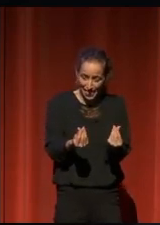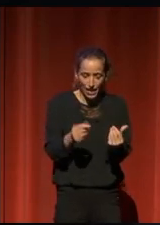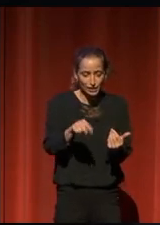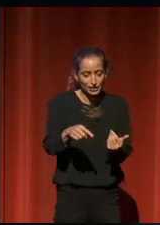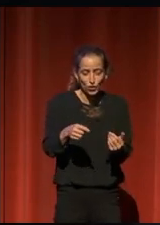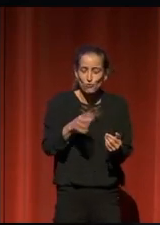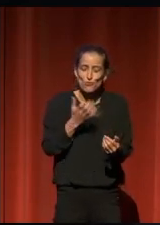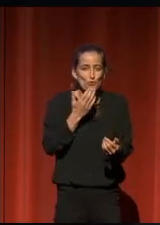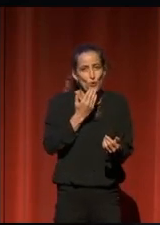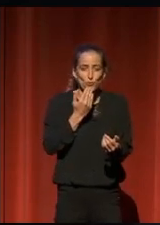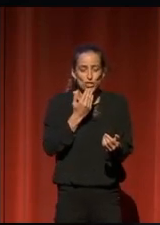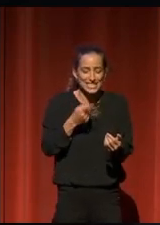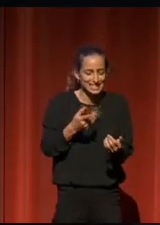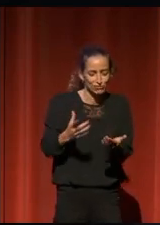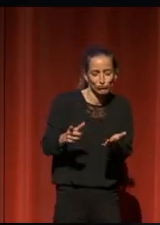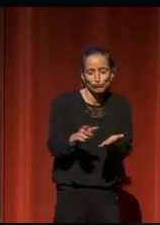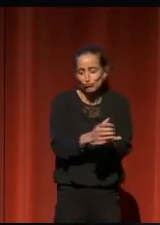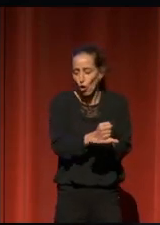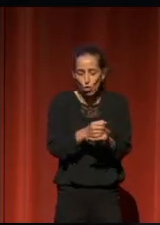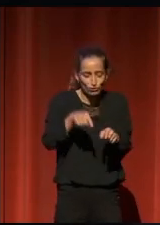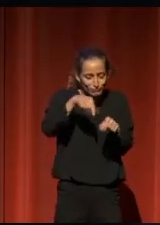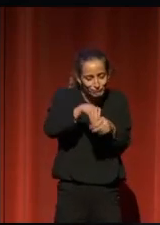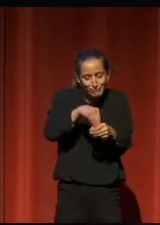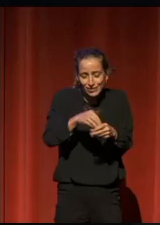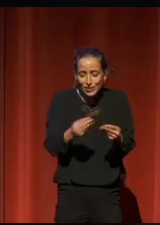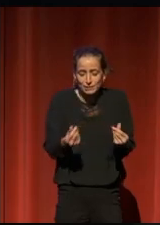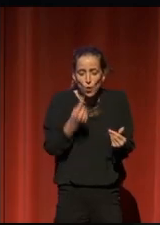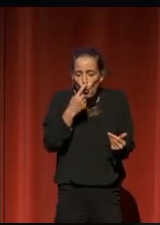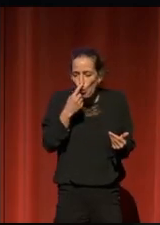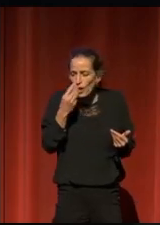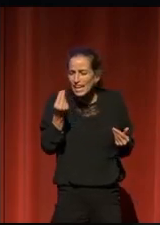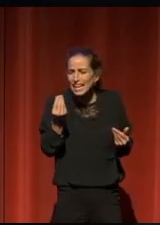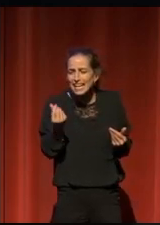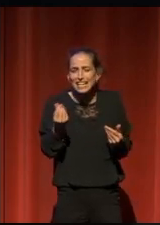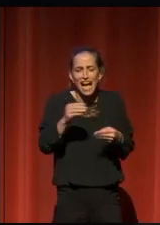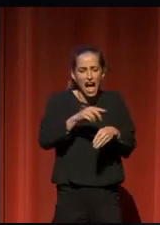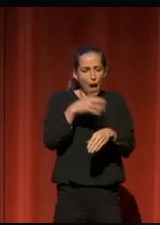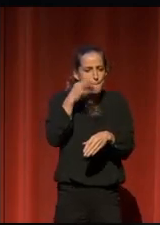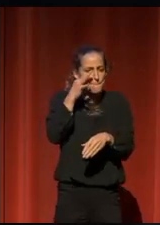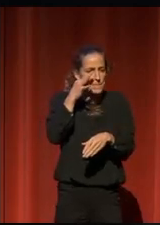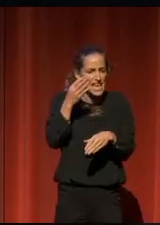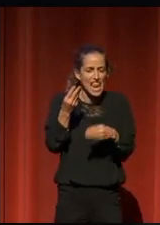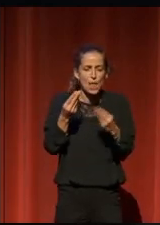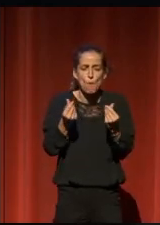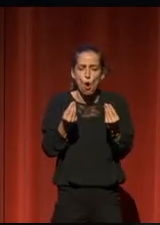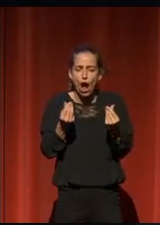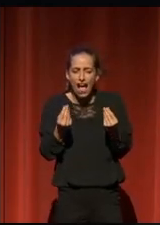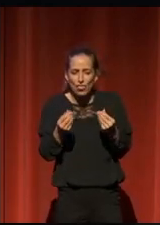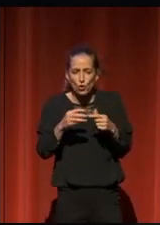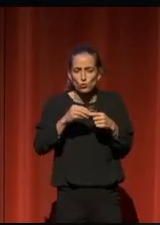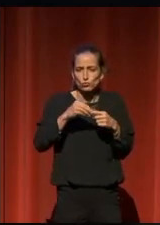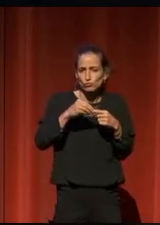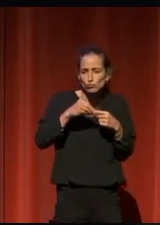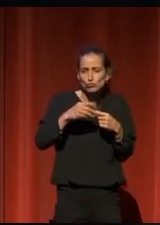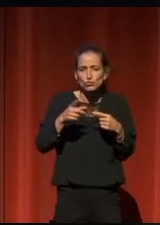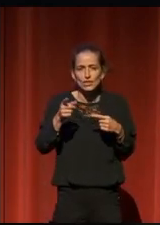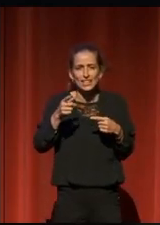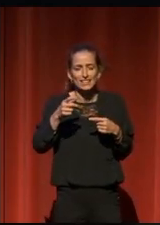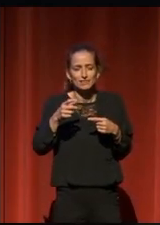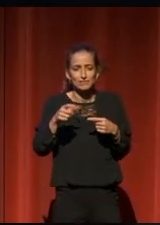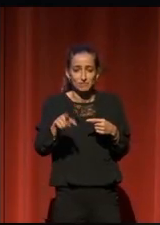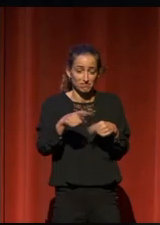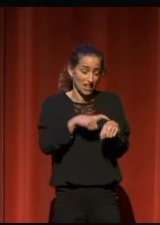ella. Huelen a cuero usado, a cuerda mojada. Raza o mezcla,